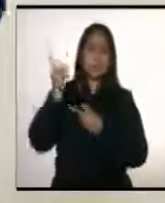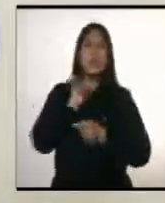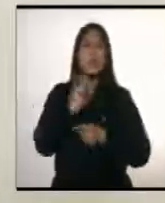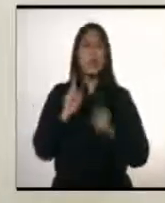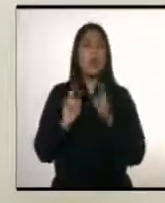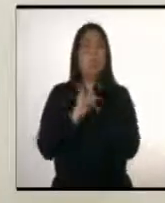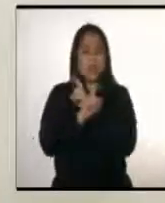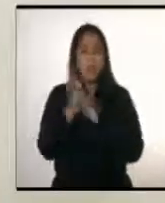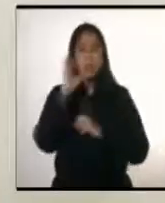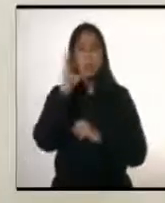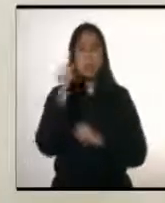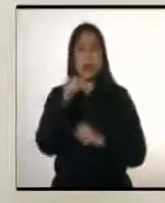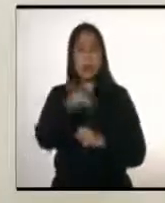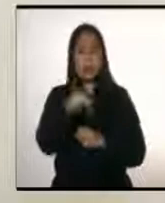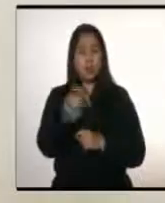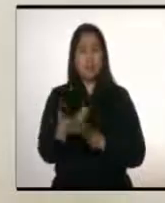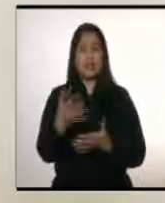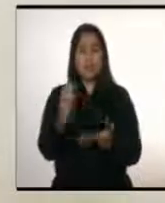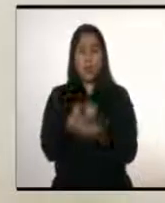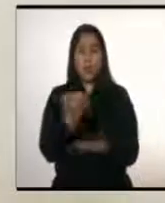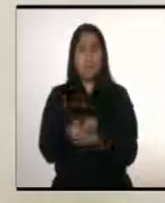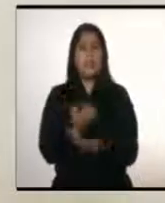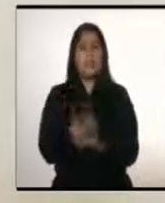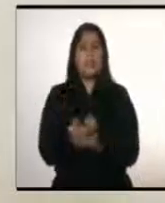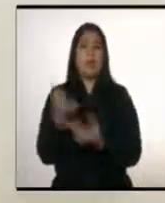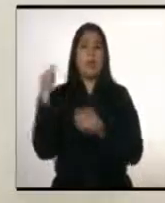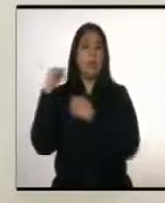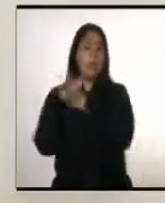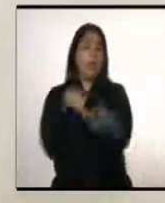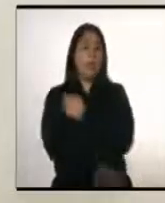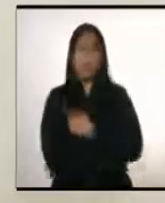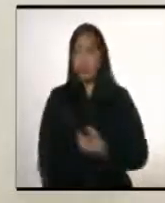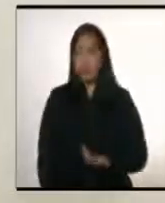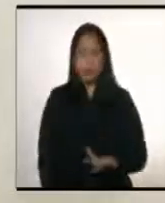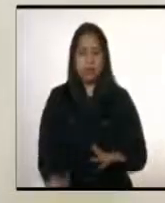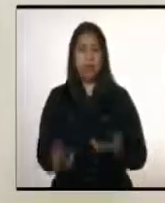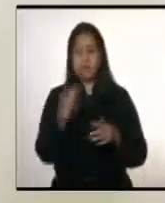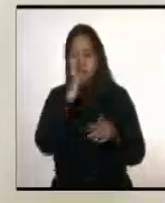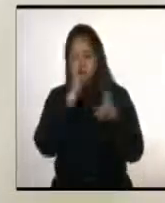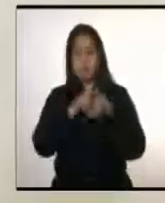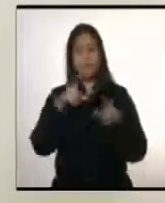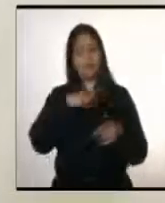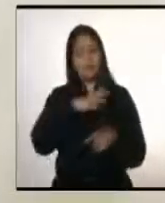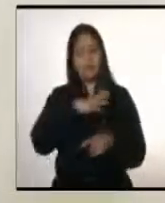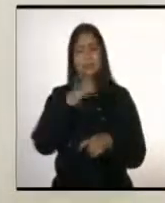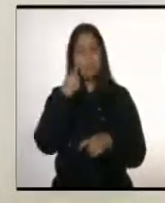estamos cayendo en un bache económico en donde nos tenemos que unir. Y hoy hago un llamado